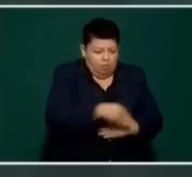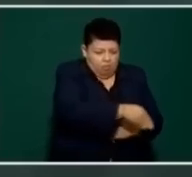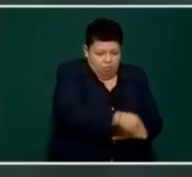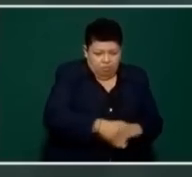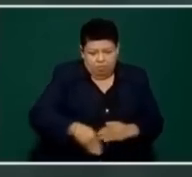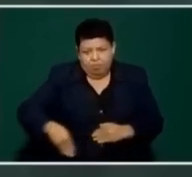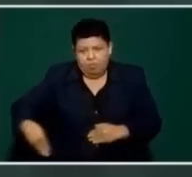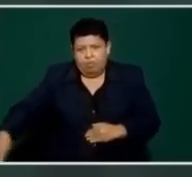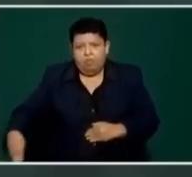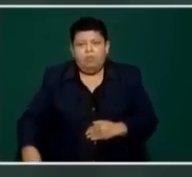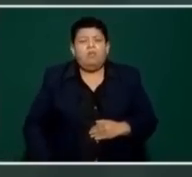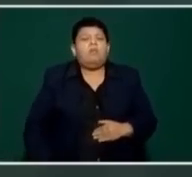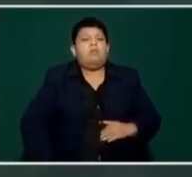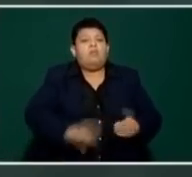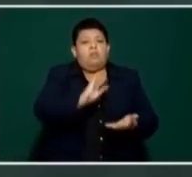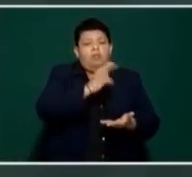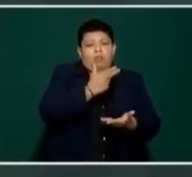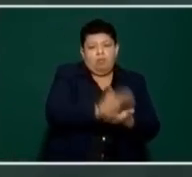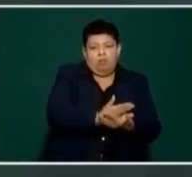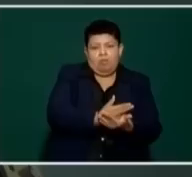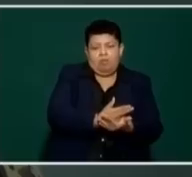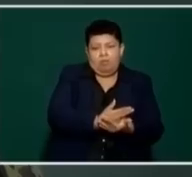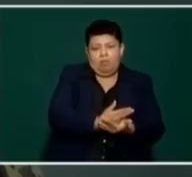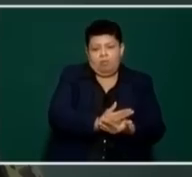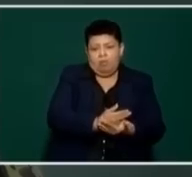desde Chetumal hasta